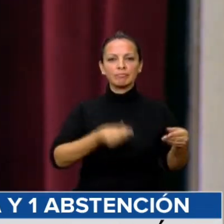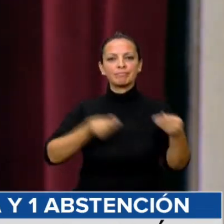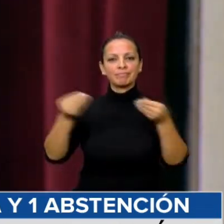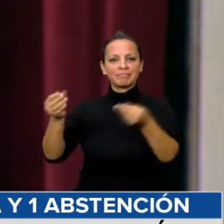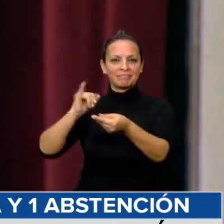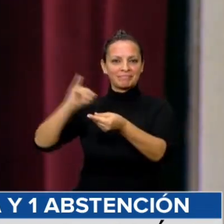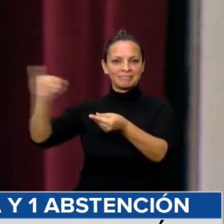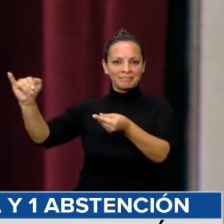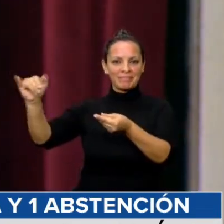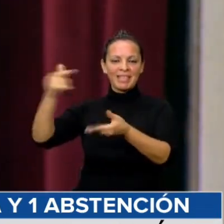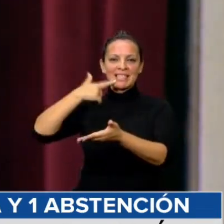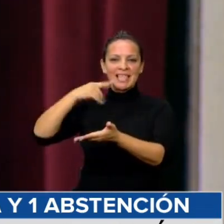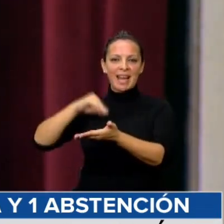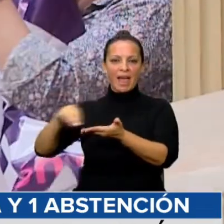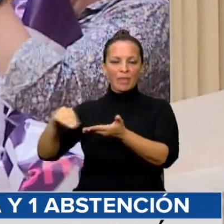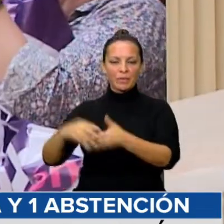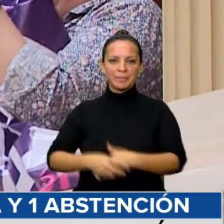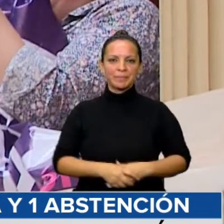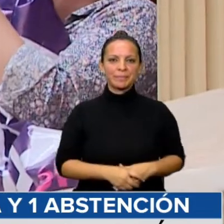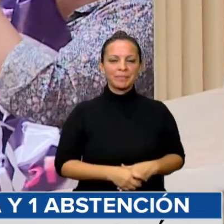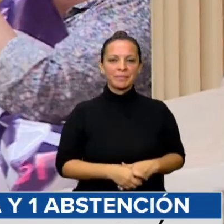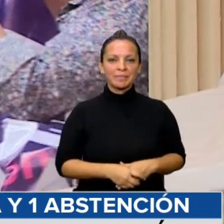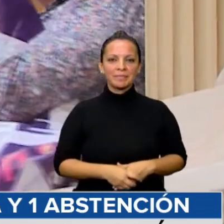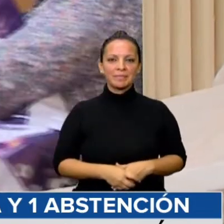al Honorable Senado.